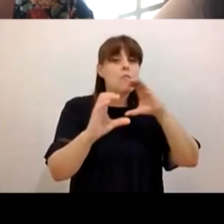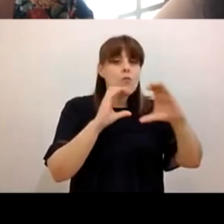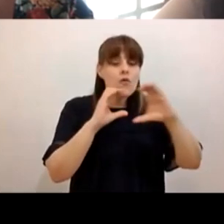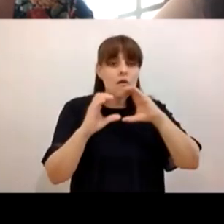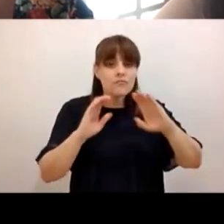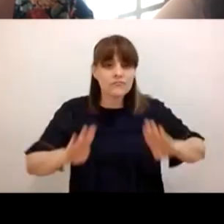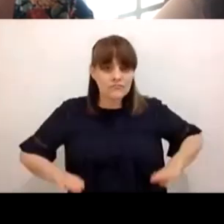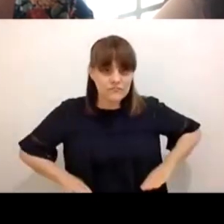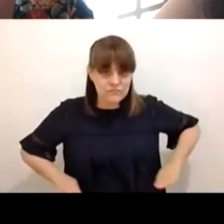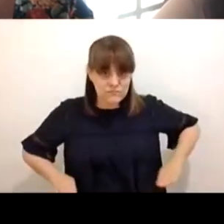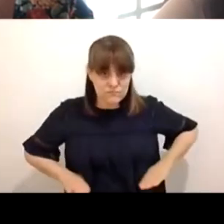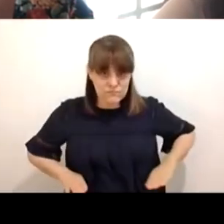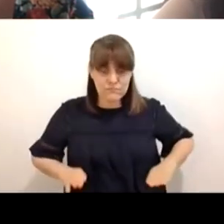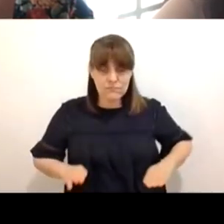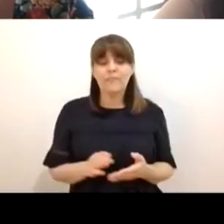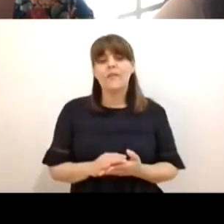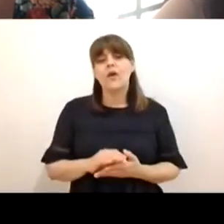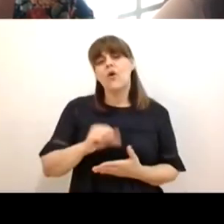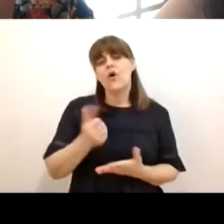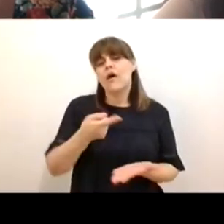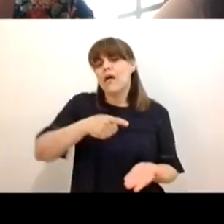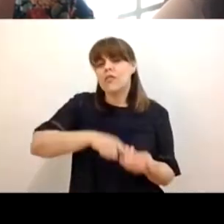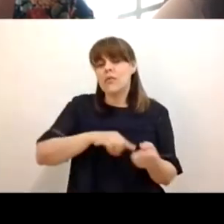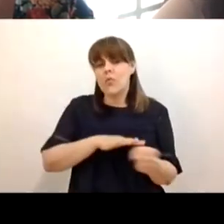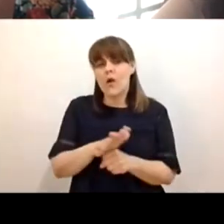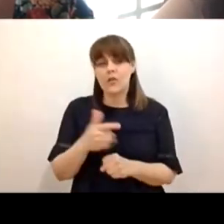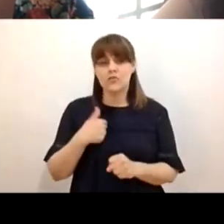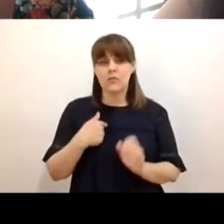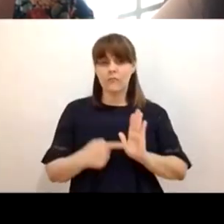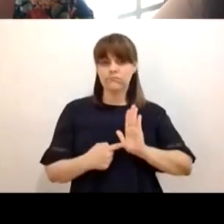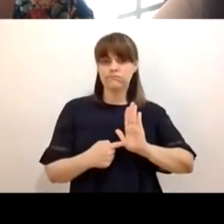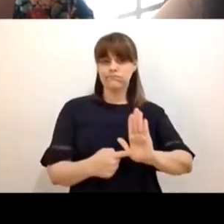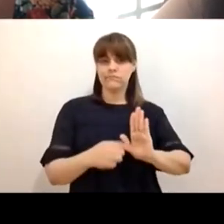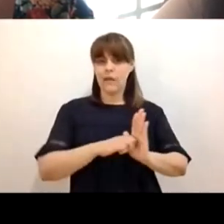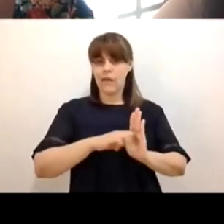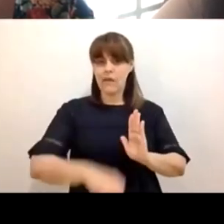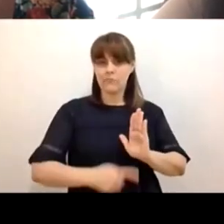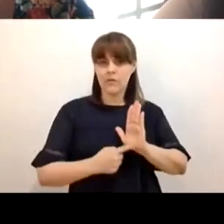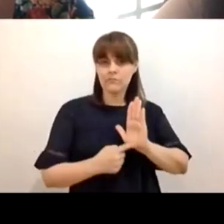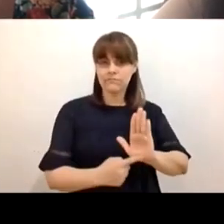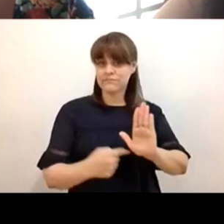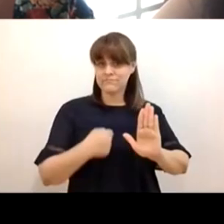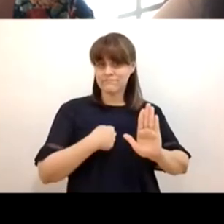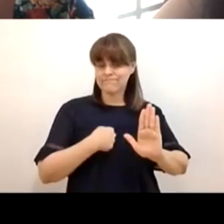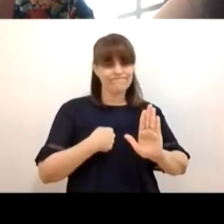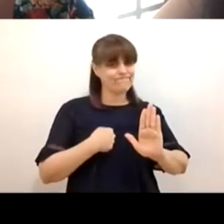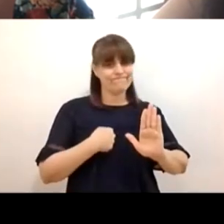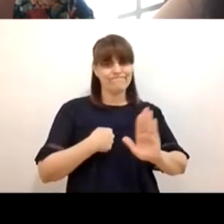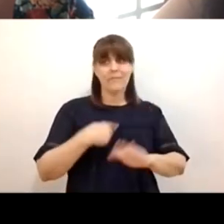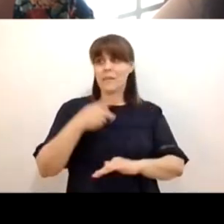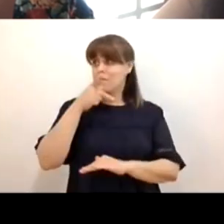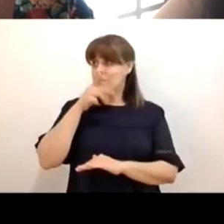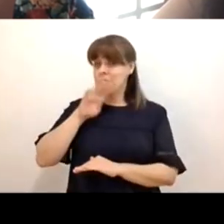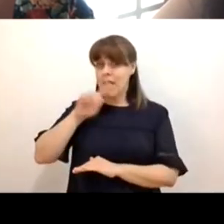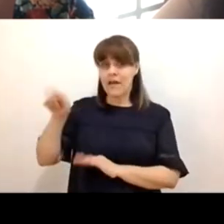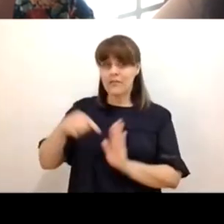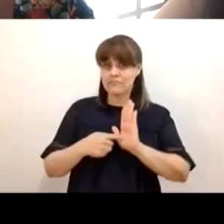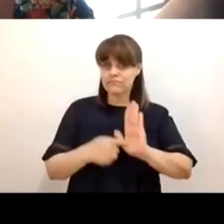que me parece importante yo no me siento modelo de nadie ni los padres son modelo de sus hijos